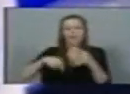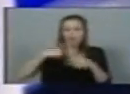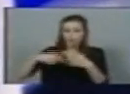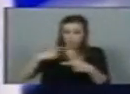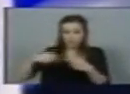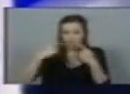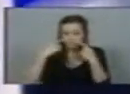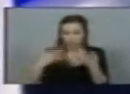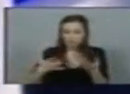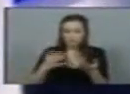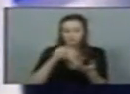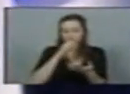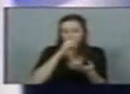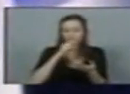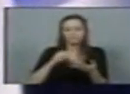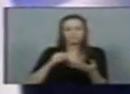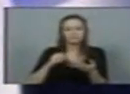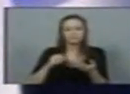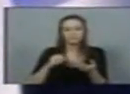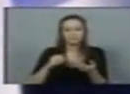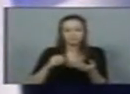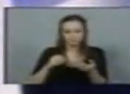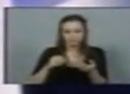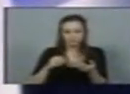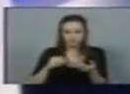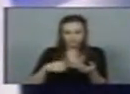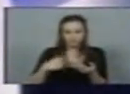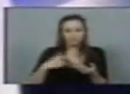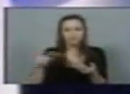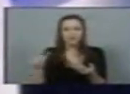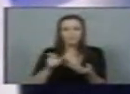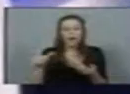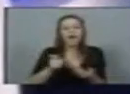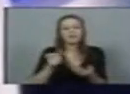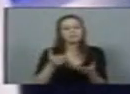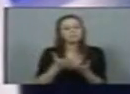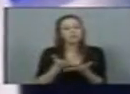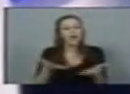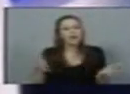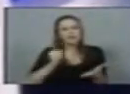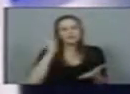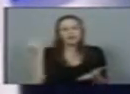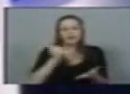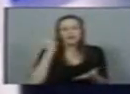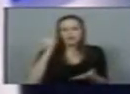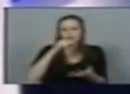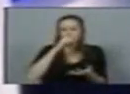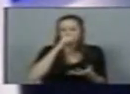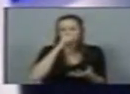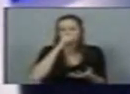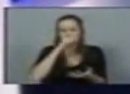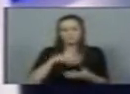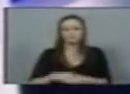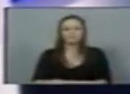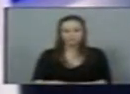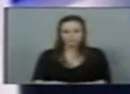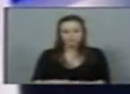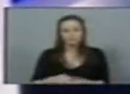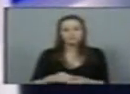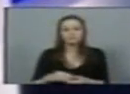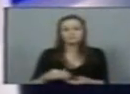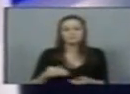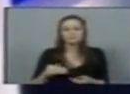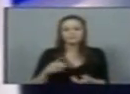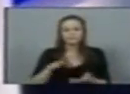continuación vamos a compartir con ustedes es un segmento bastante más amplio y mucho más ilustrativo de aquello que le enviaron a